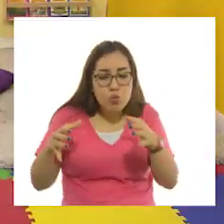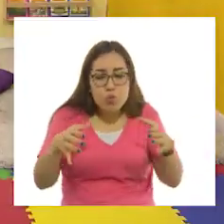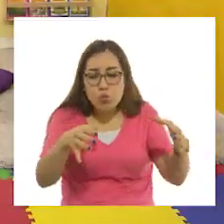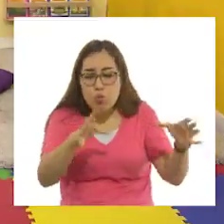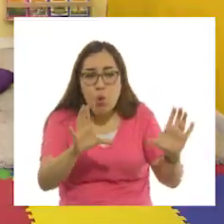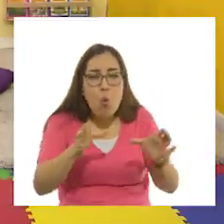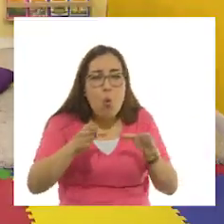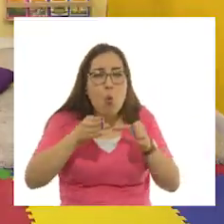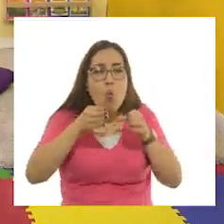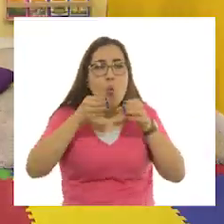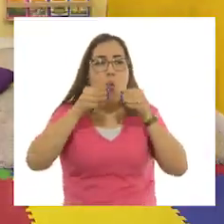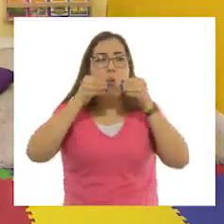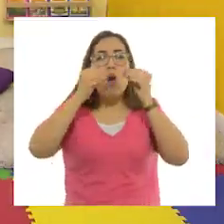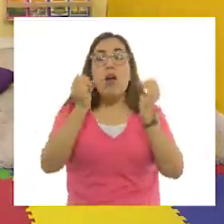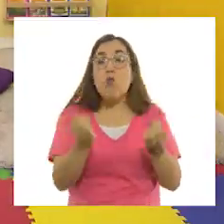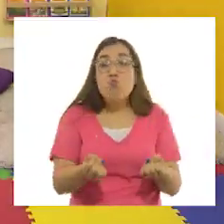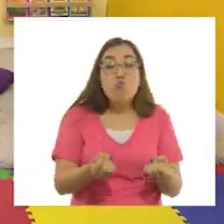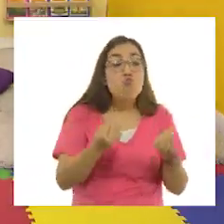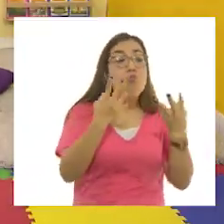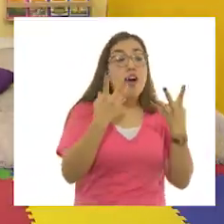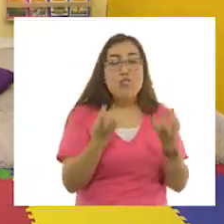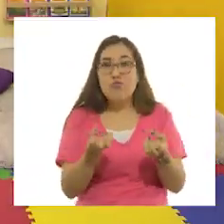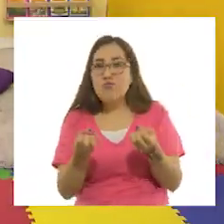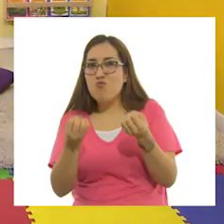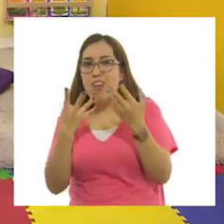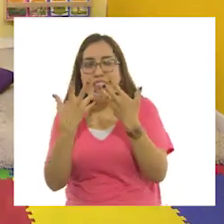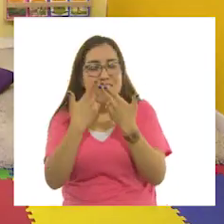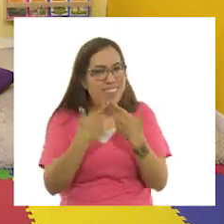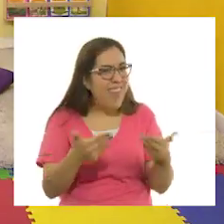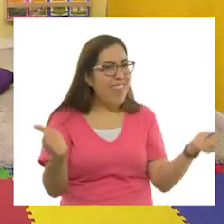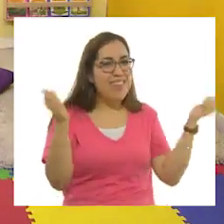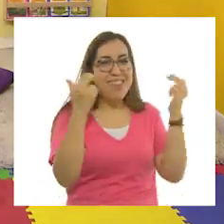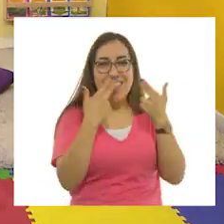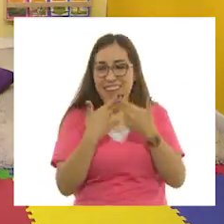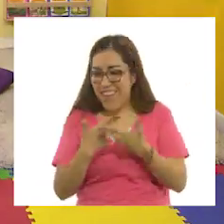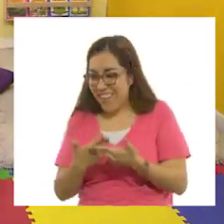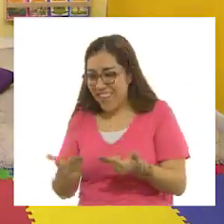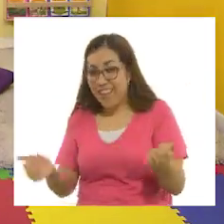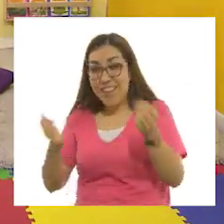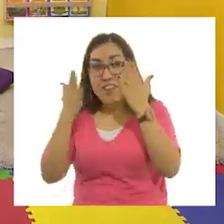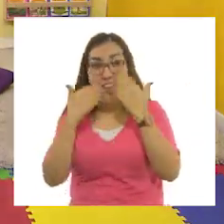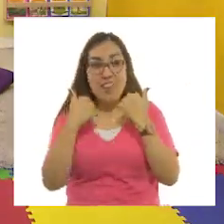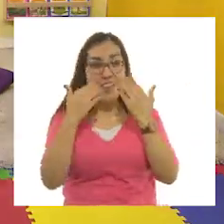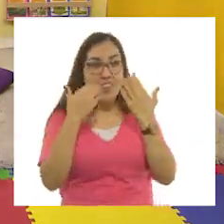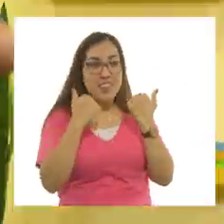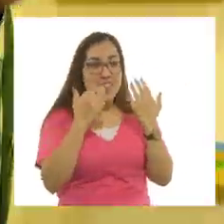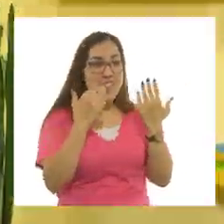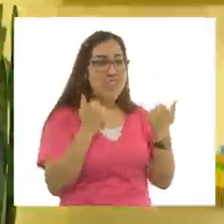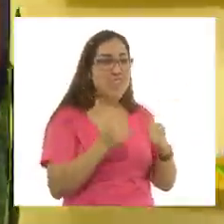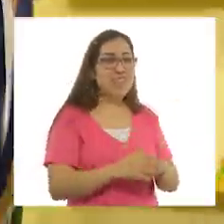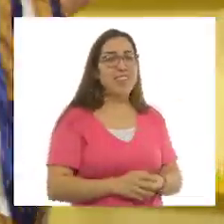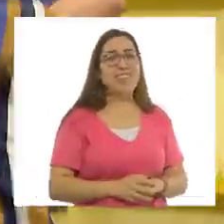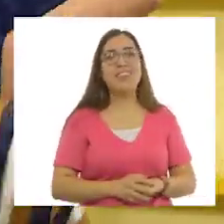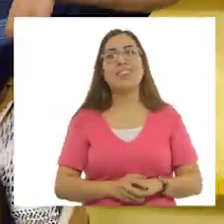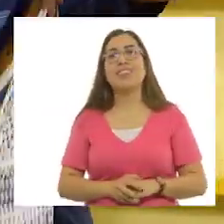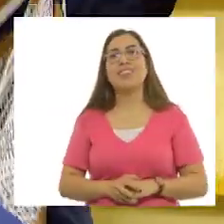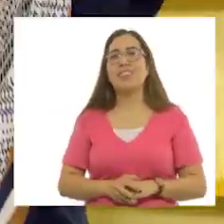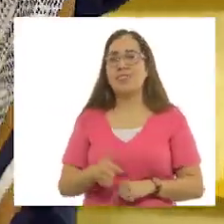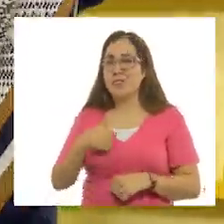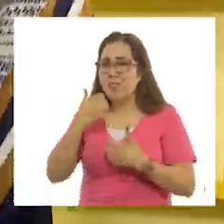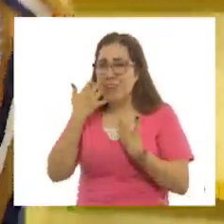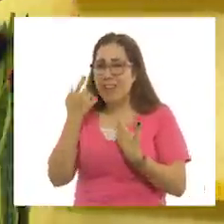ninguna ninguna ninguna no sé y ando en pretensiones de chuparme a